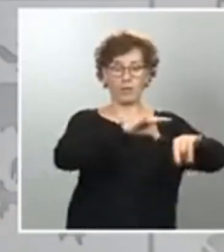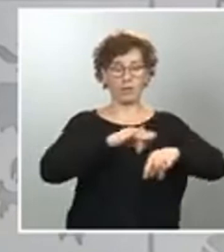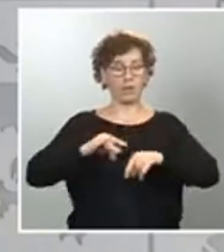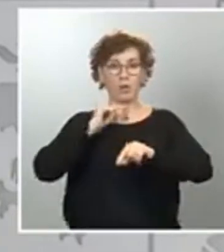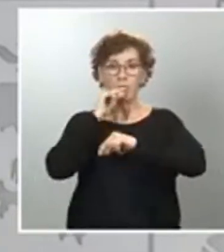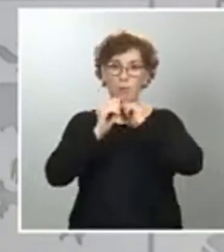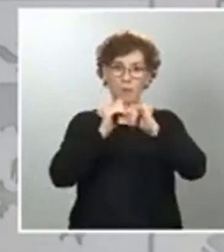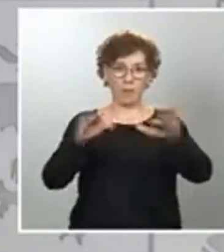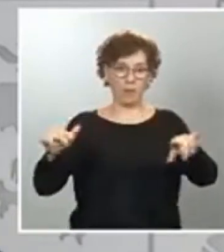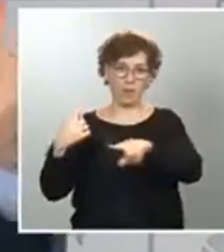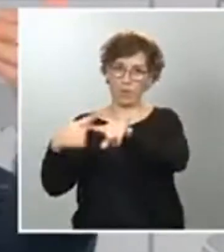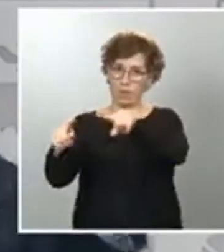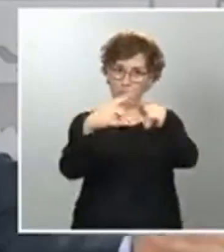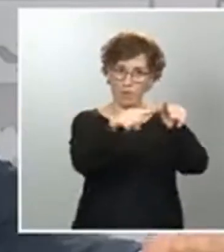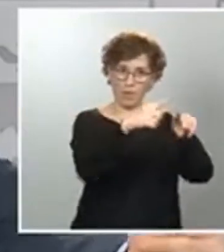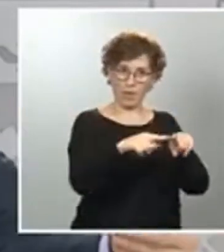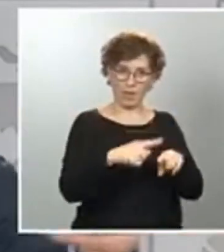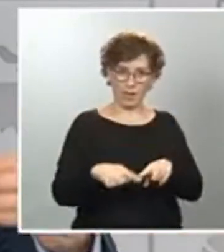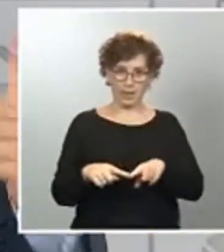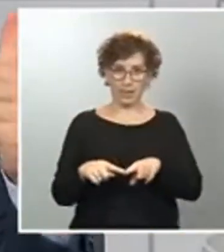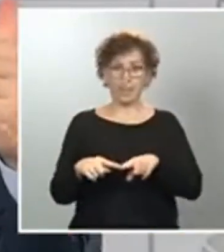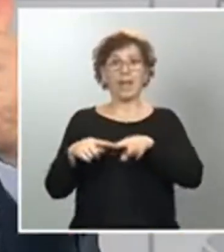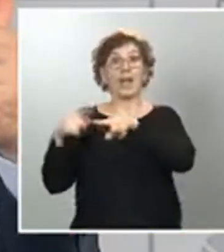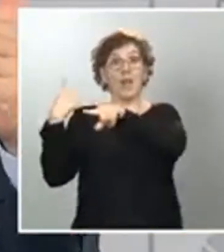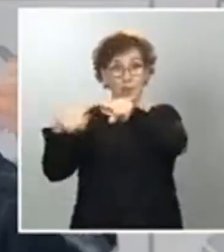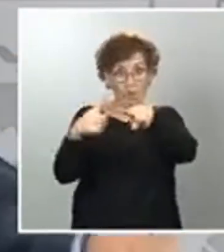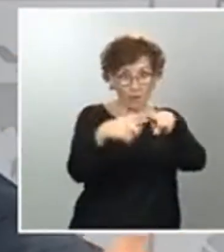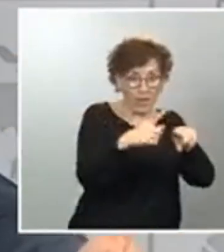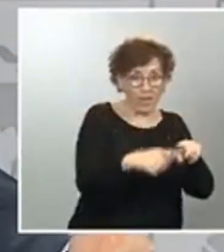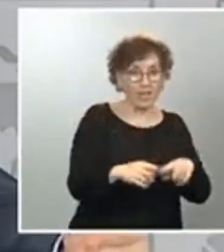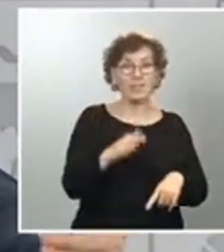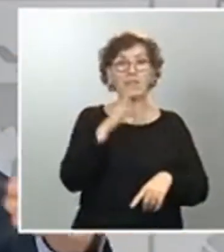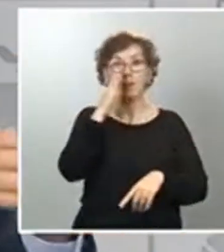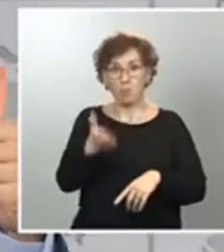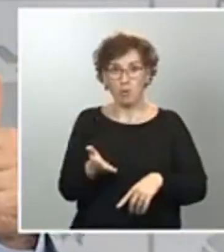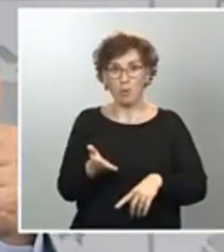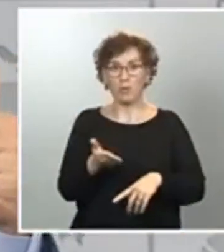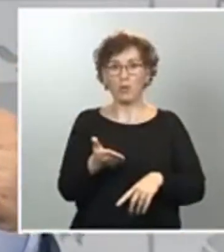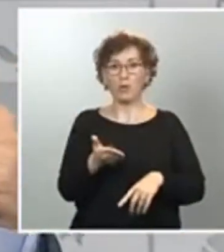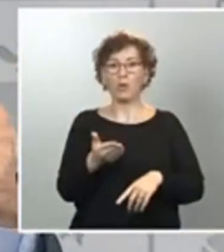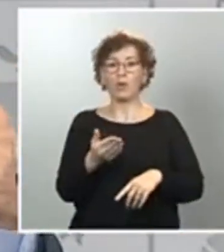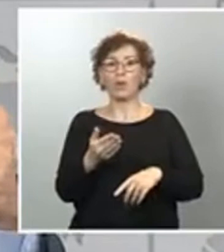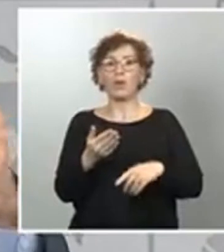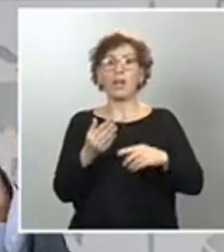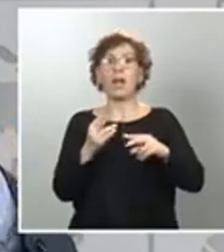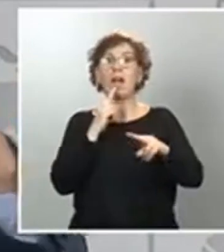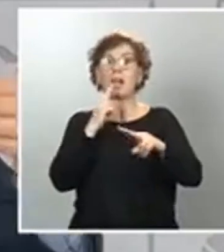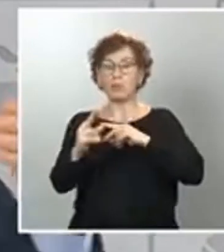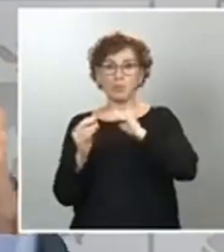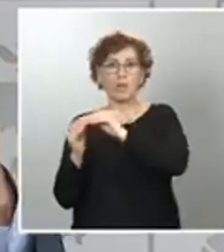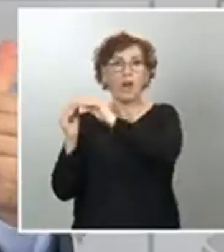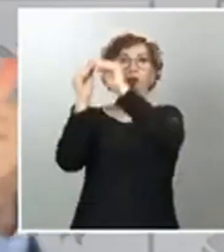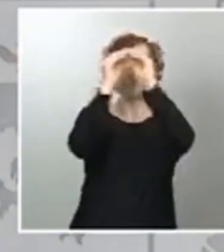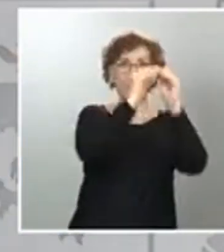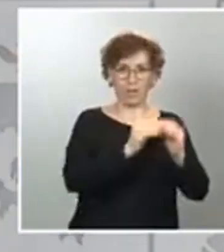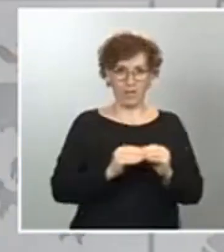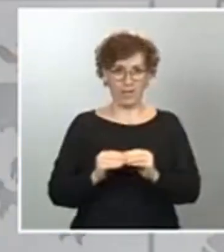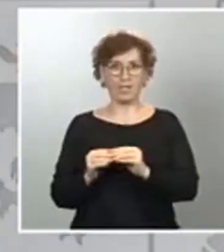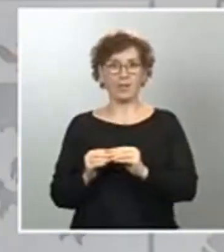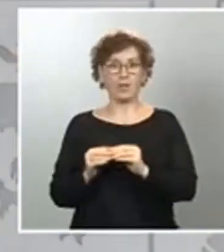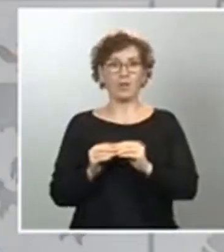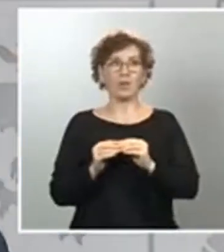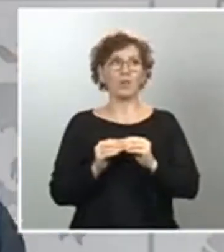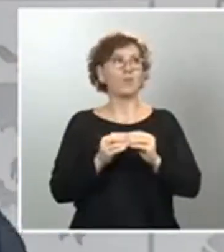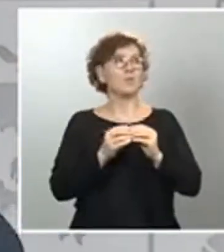es distinta en cada territorio porque hemos utilizado o hemos dado una respuesta homogénea como si todo el territorio